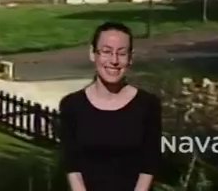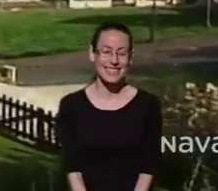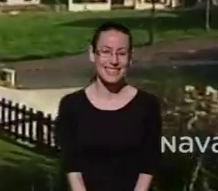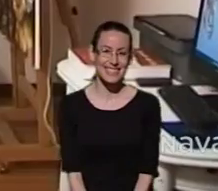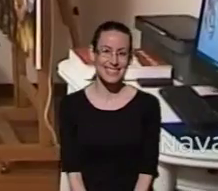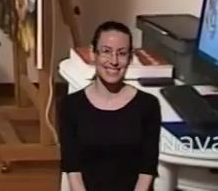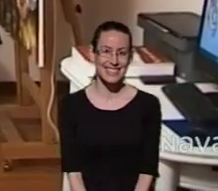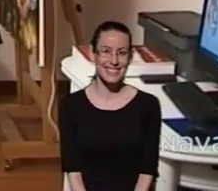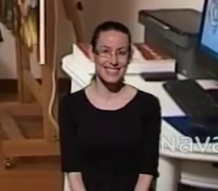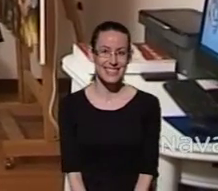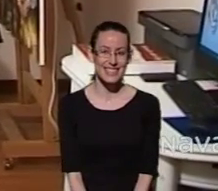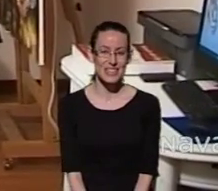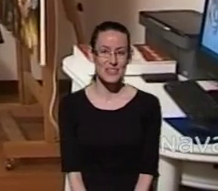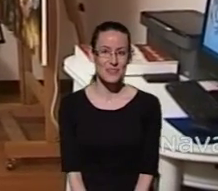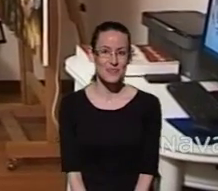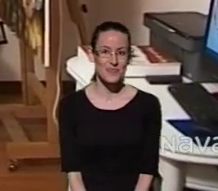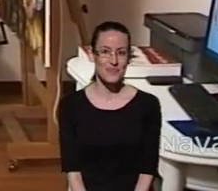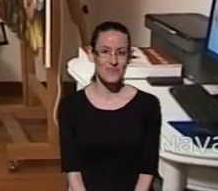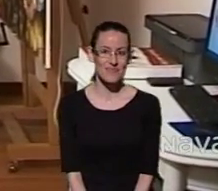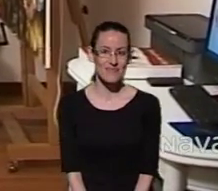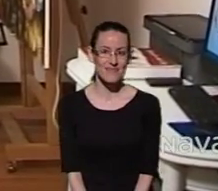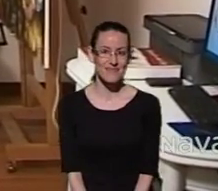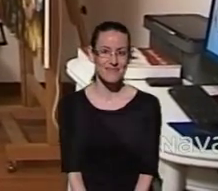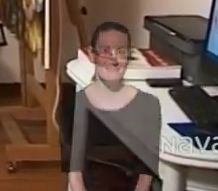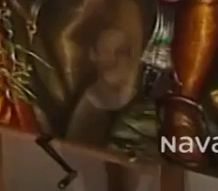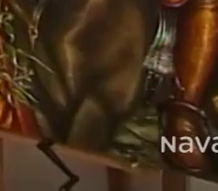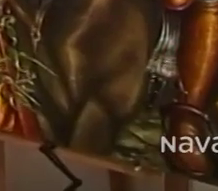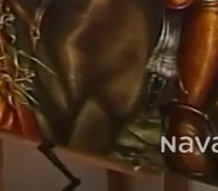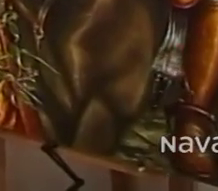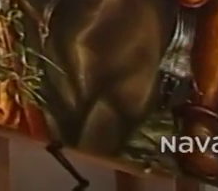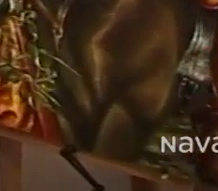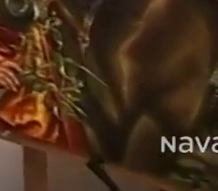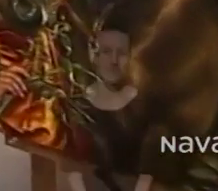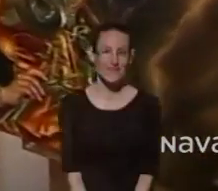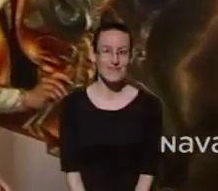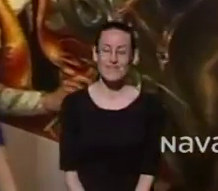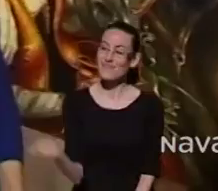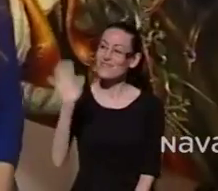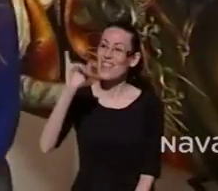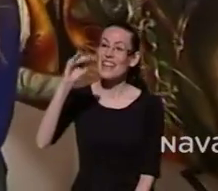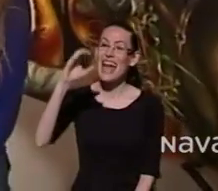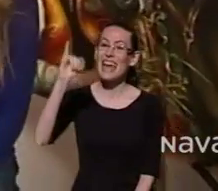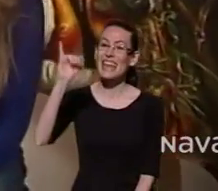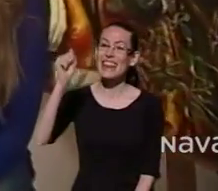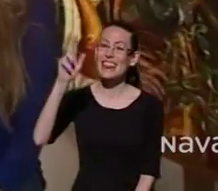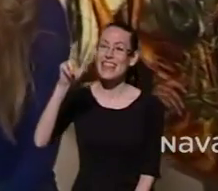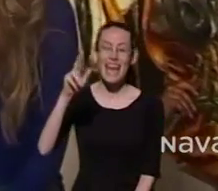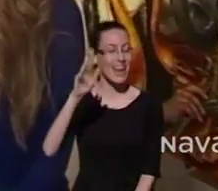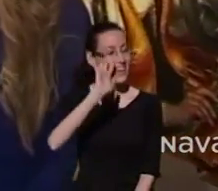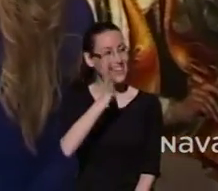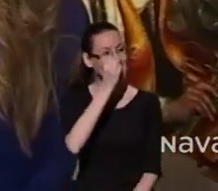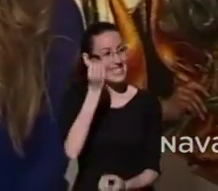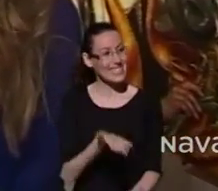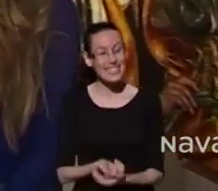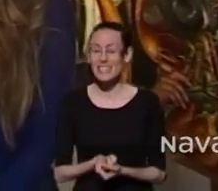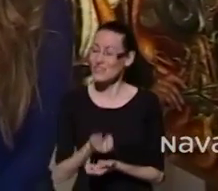Hola, Itziar. Hola, Paula. ¿Qué tal estás? Bien, ¿y tú? Pues nada,